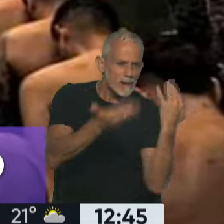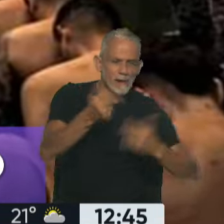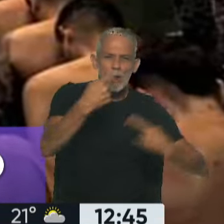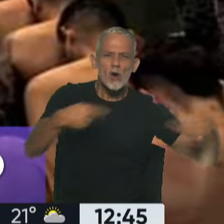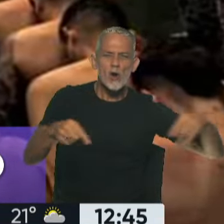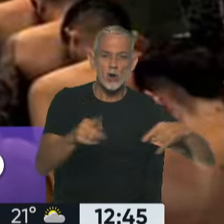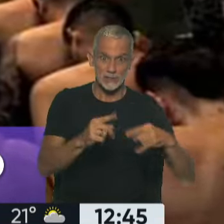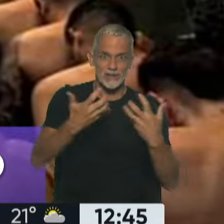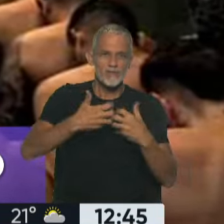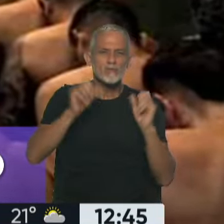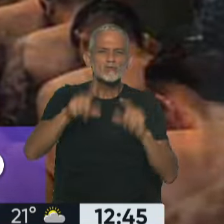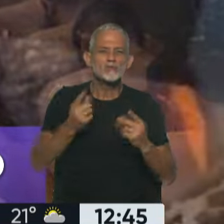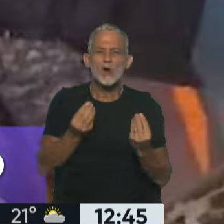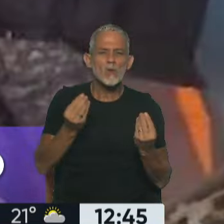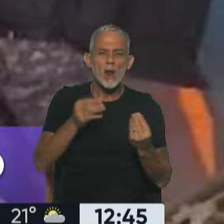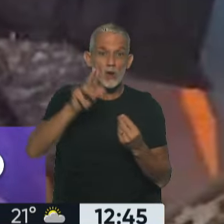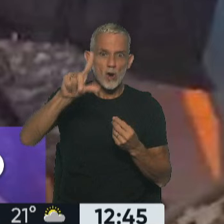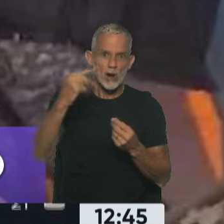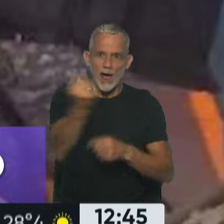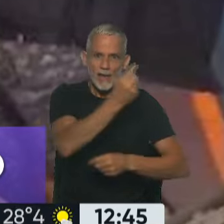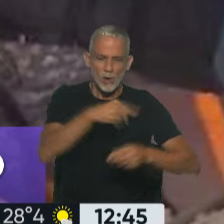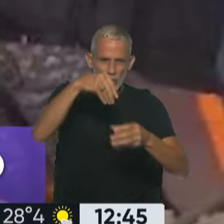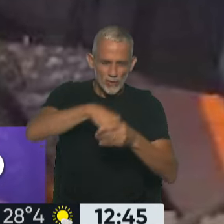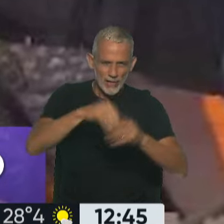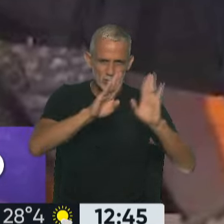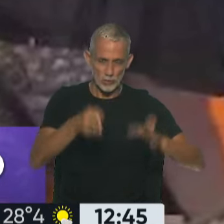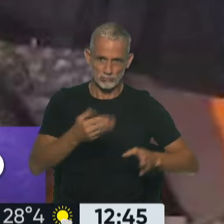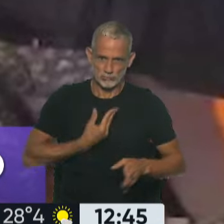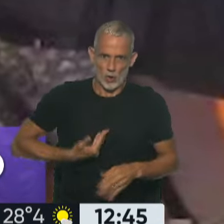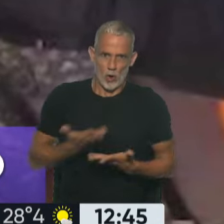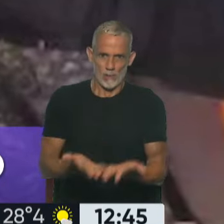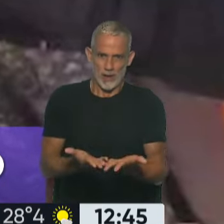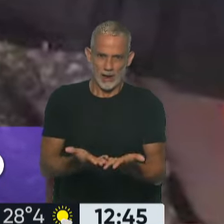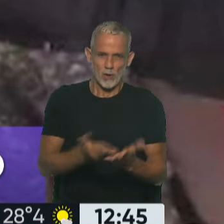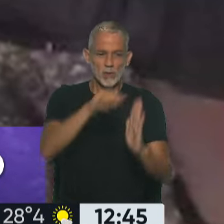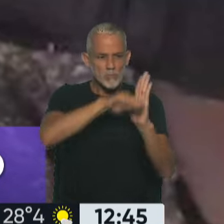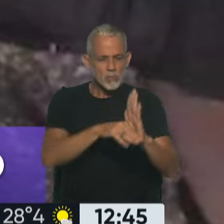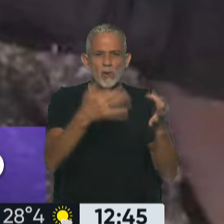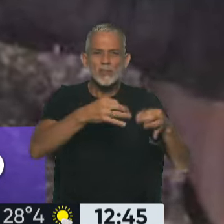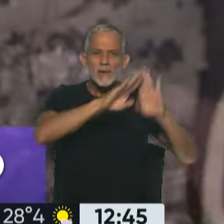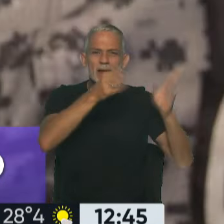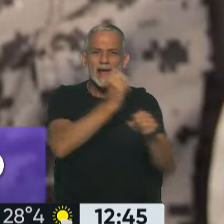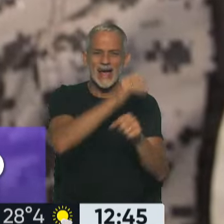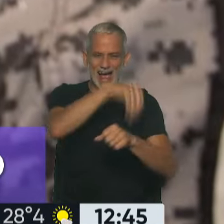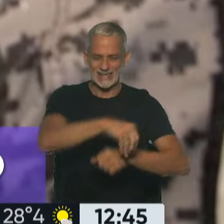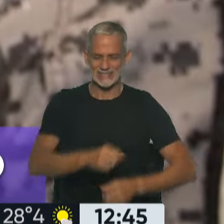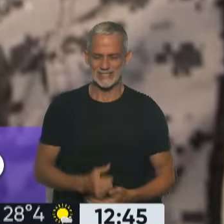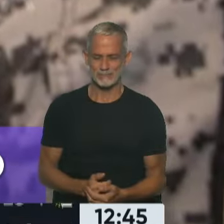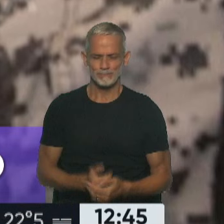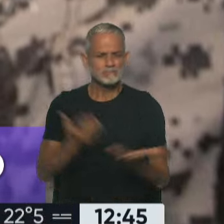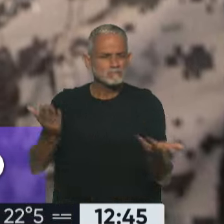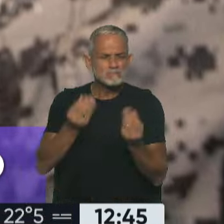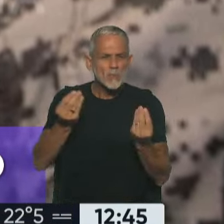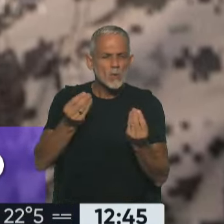las funciones que nosotros, como gestión actual, esperamos que cumplan. Secretaria, Entonces, sí, ¿cuáles